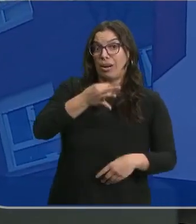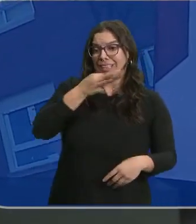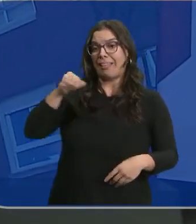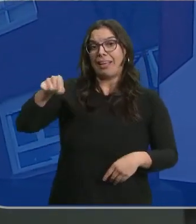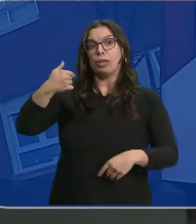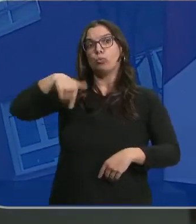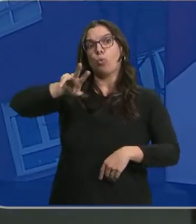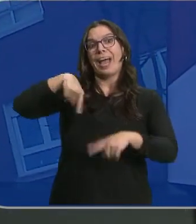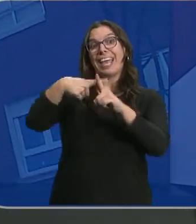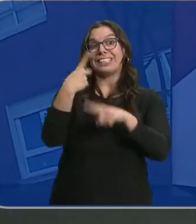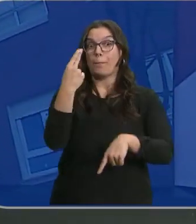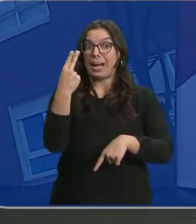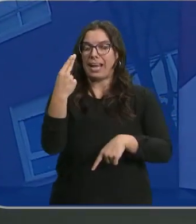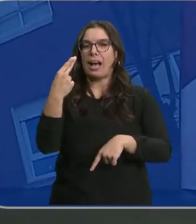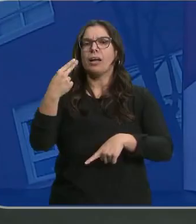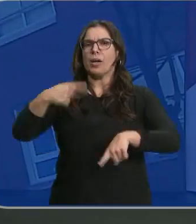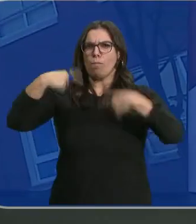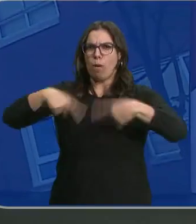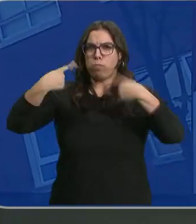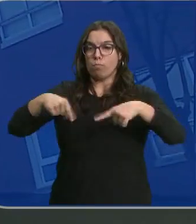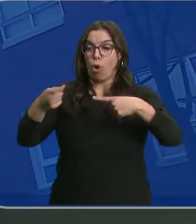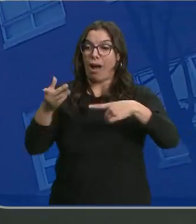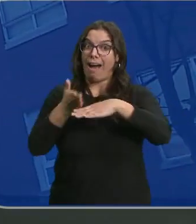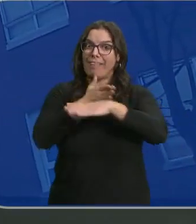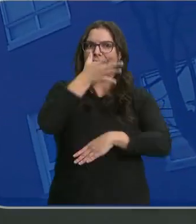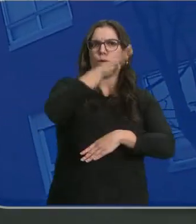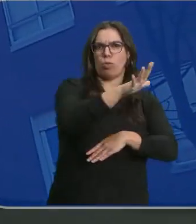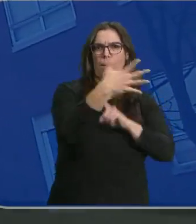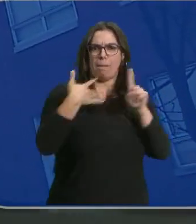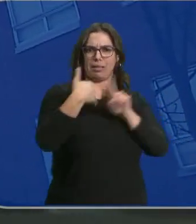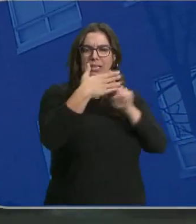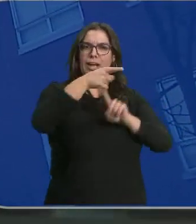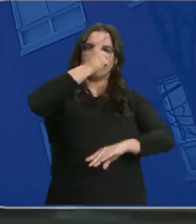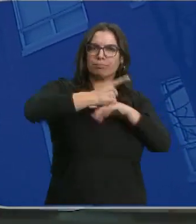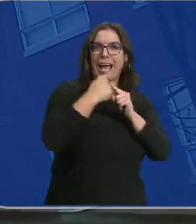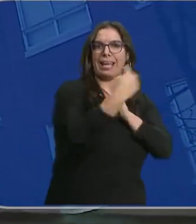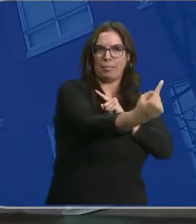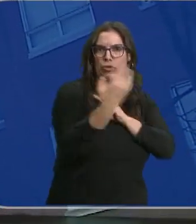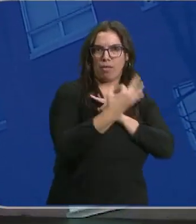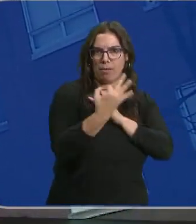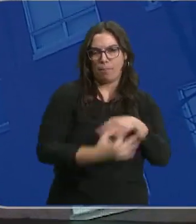en el domicilio con su expareja, al que había denunciado por malos tratos y sobre el que pesaba una orden de alejamiento.